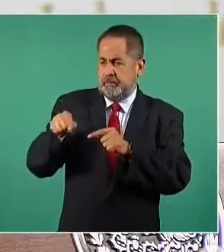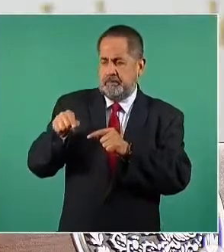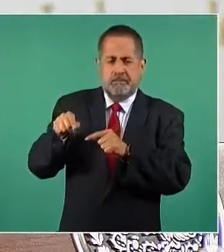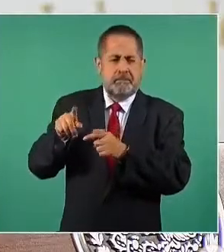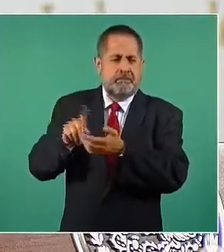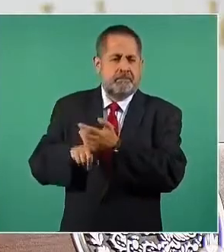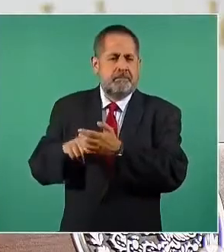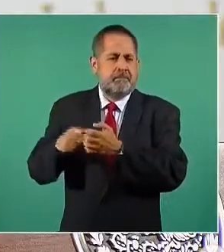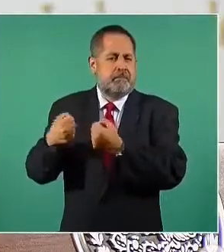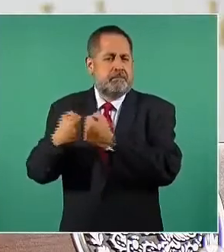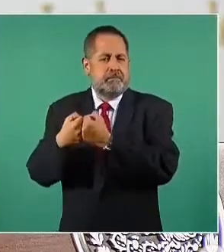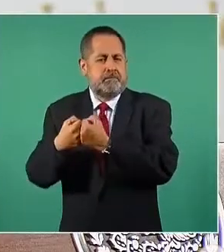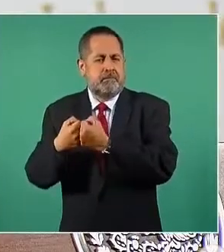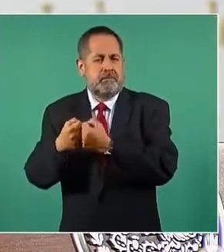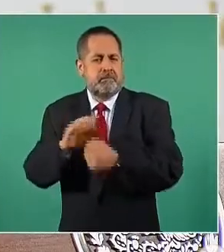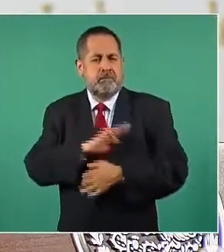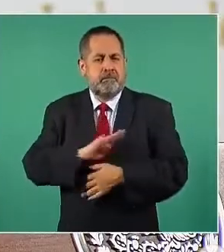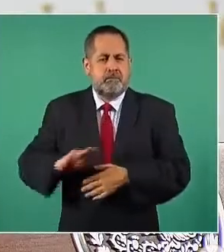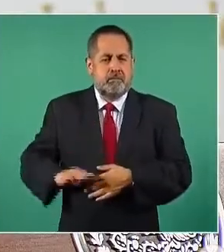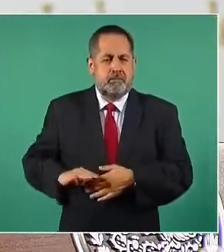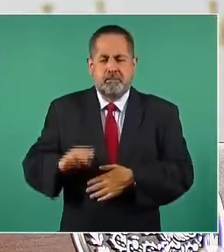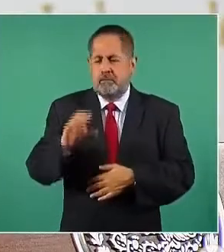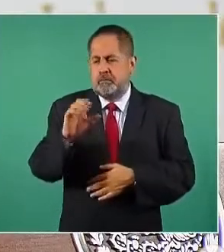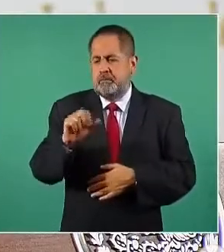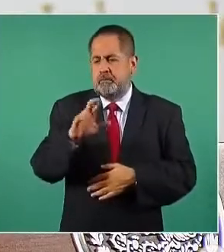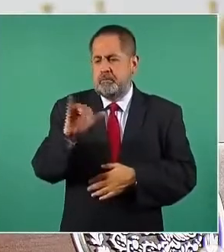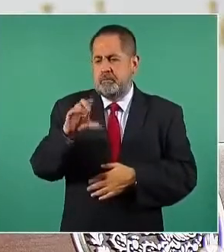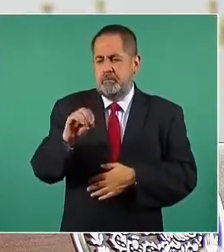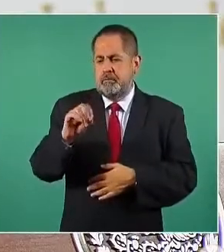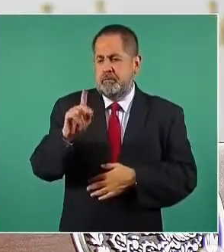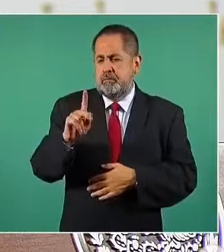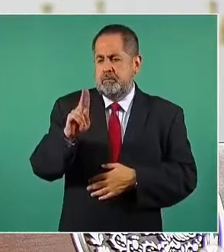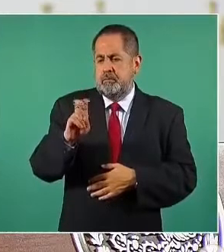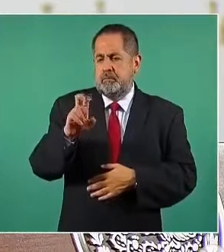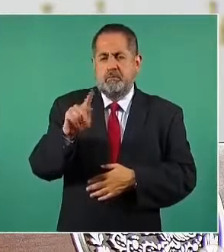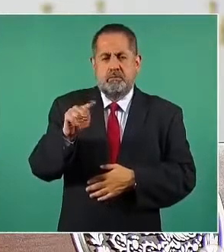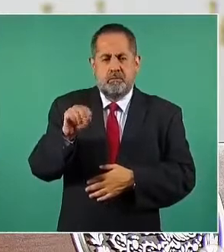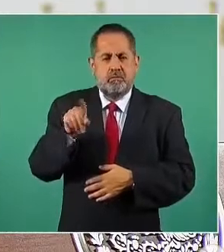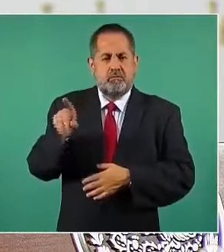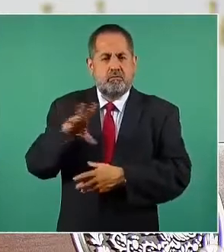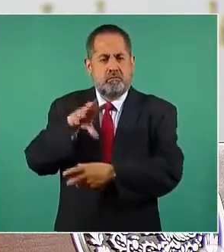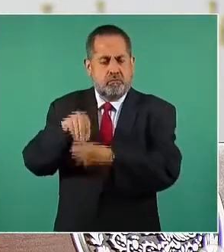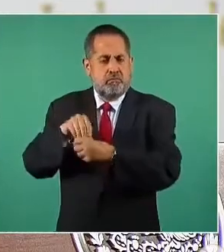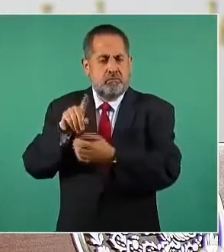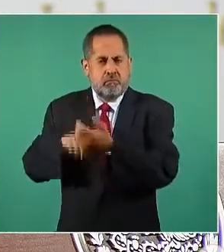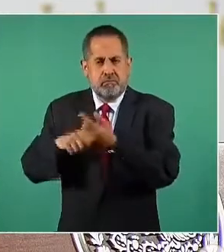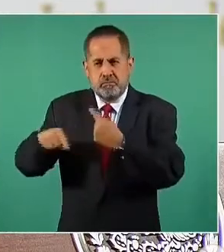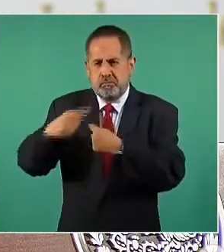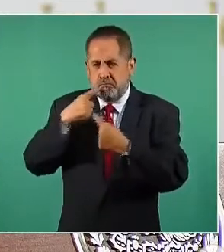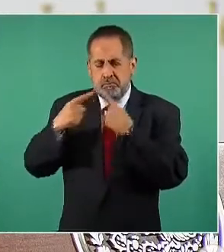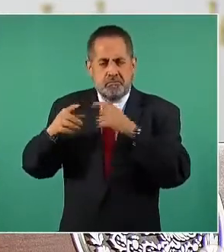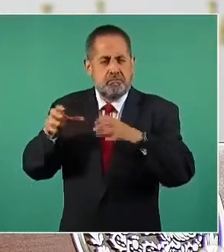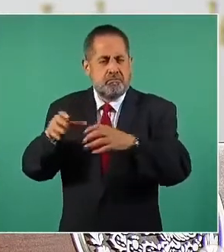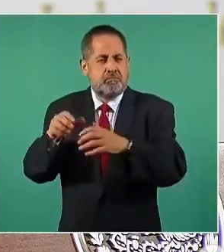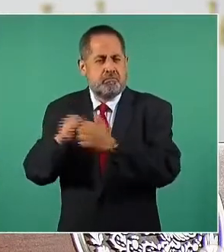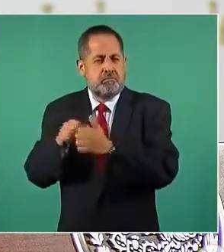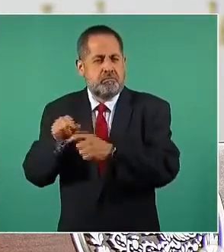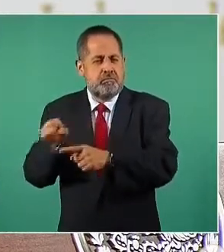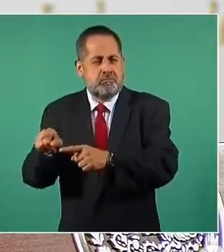pertenece al municipio de Carrillo Puerto, ya se llegó a un acuerdo con